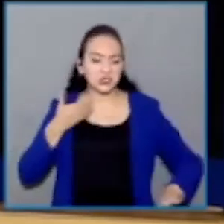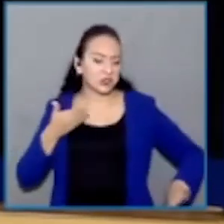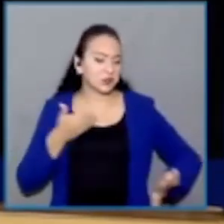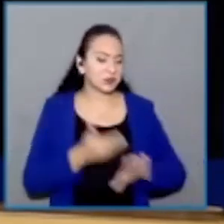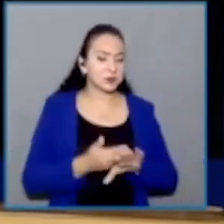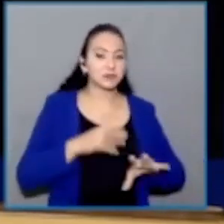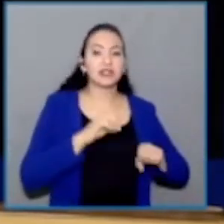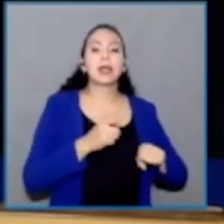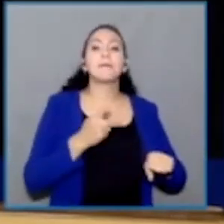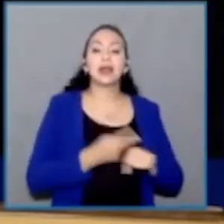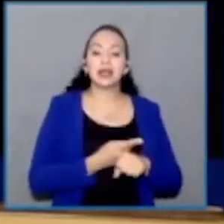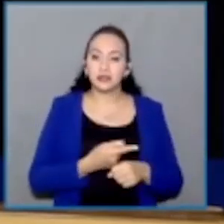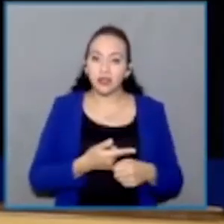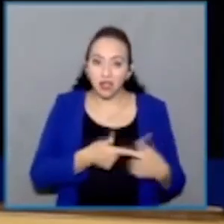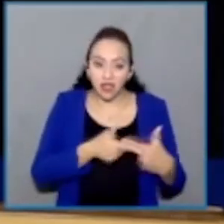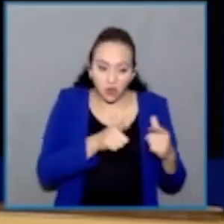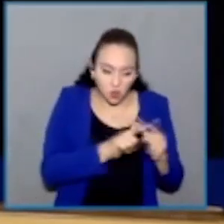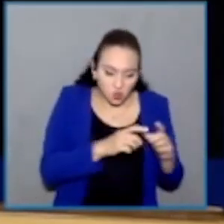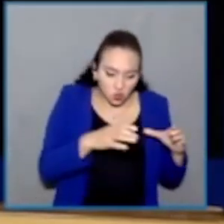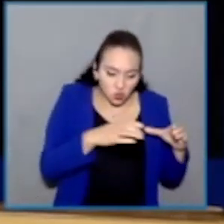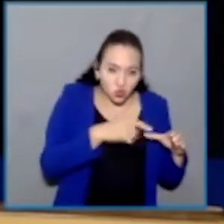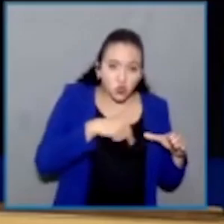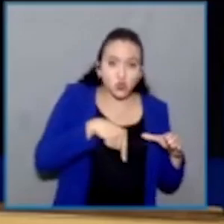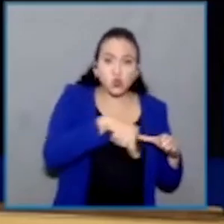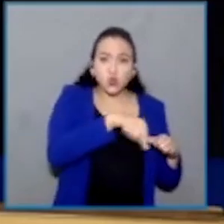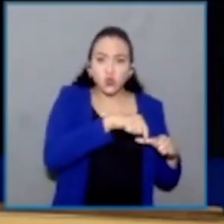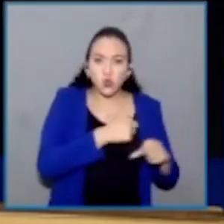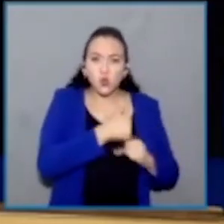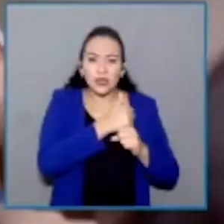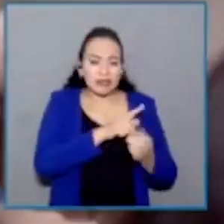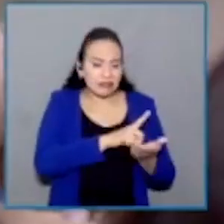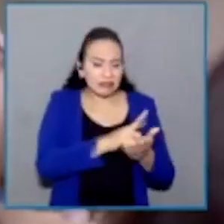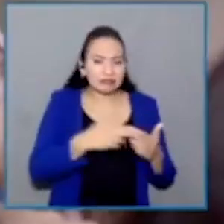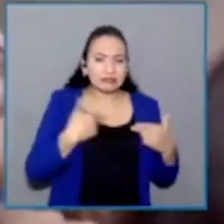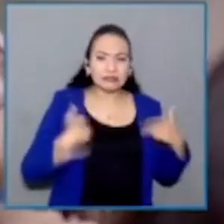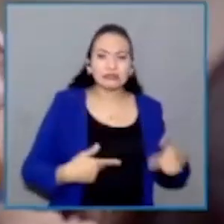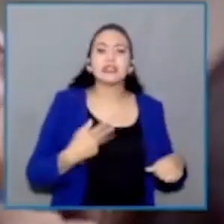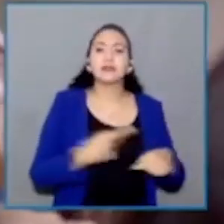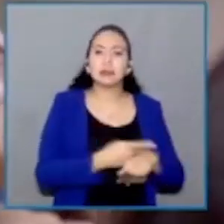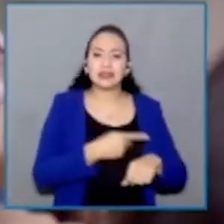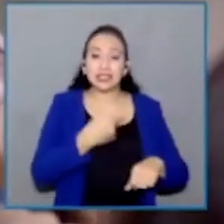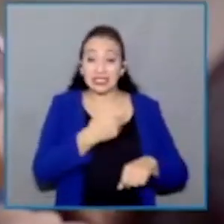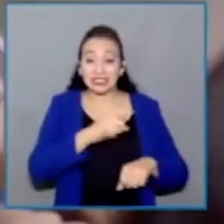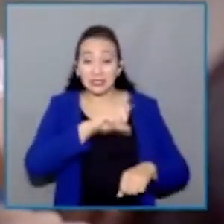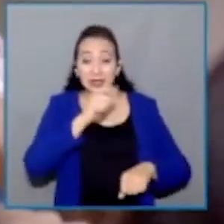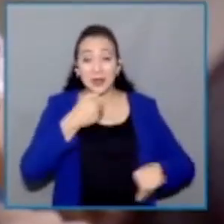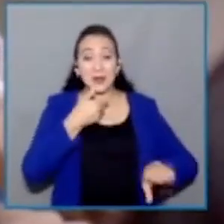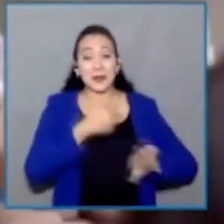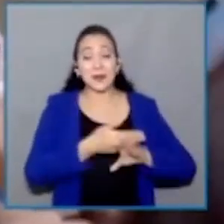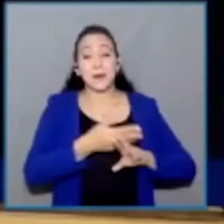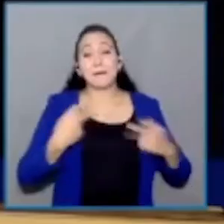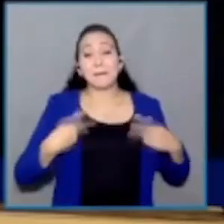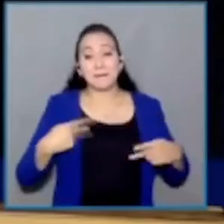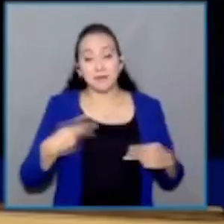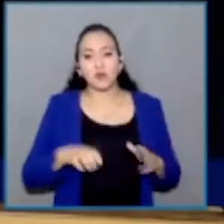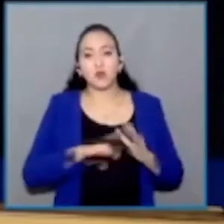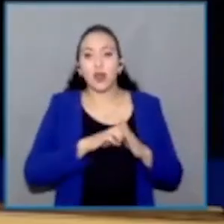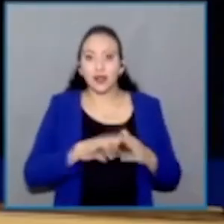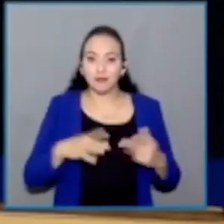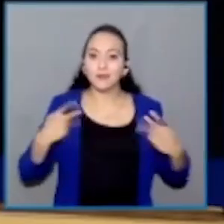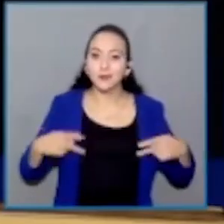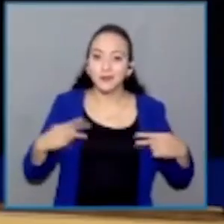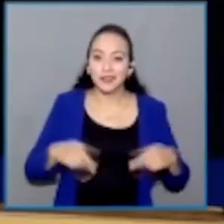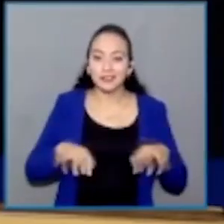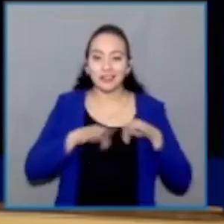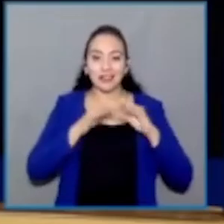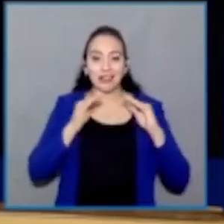un rincón temas sustantivos de derechos humanos que afectan a todos, como es el derecho a los cuidados. Sí nos